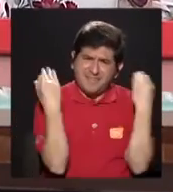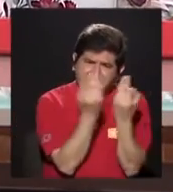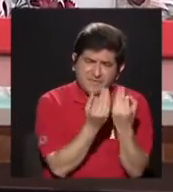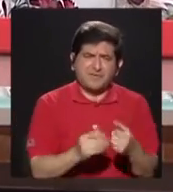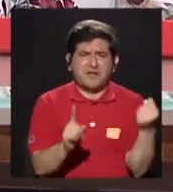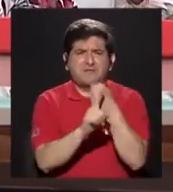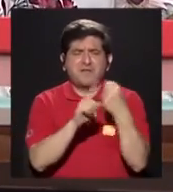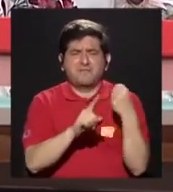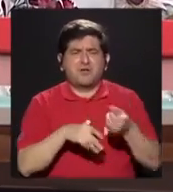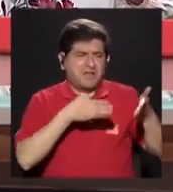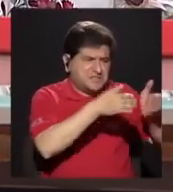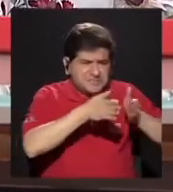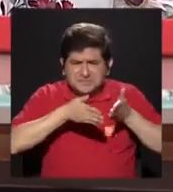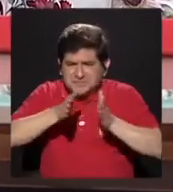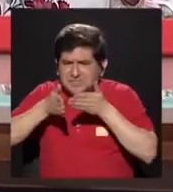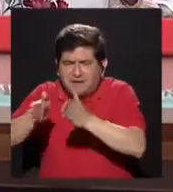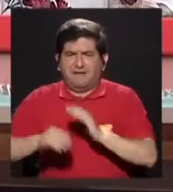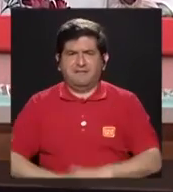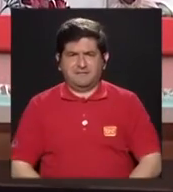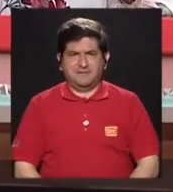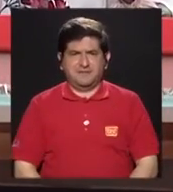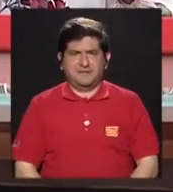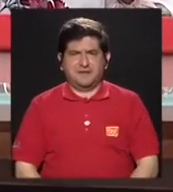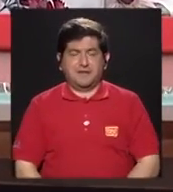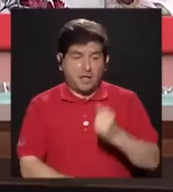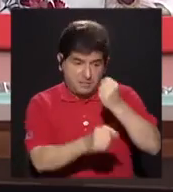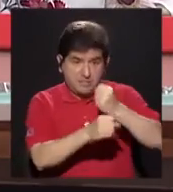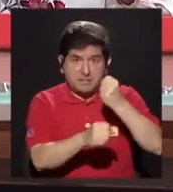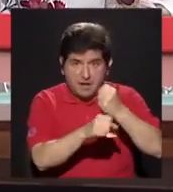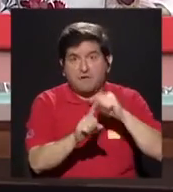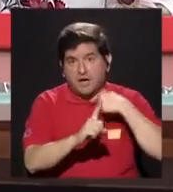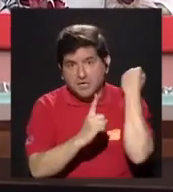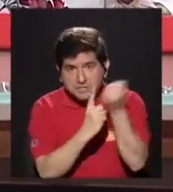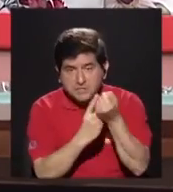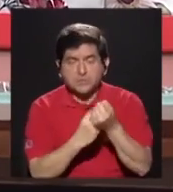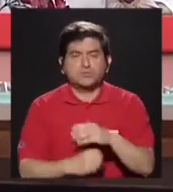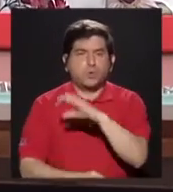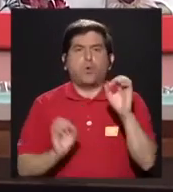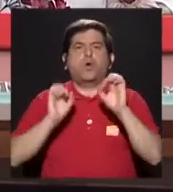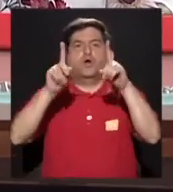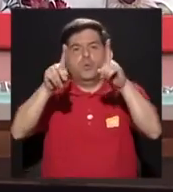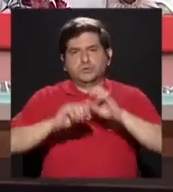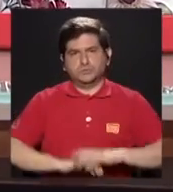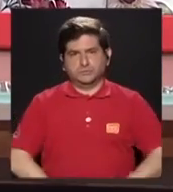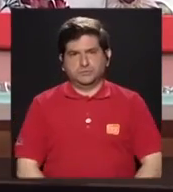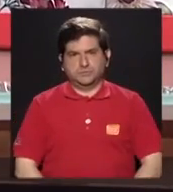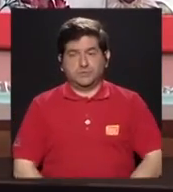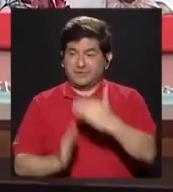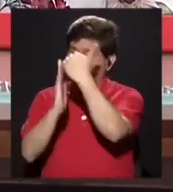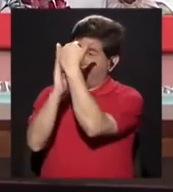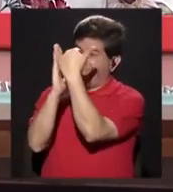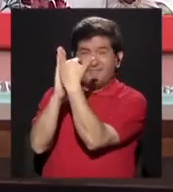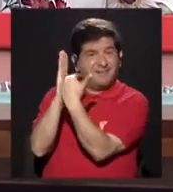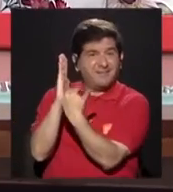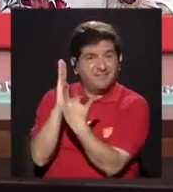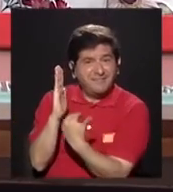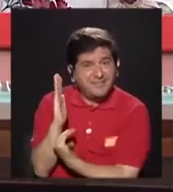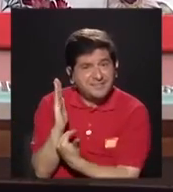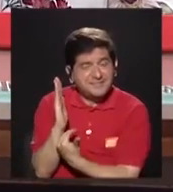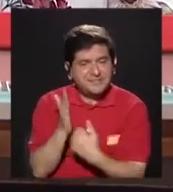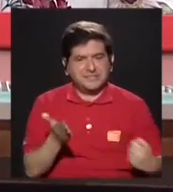violencia en las calles en el trabajo y la educación verdad en la lista de verdades